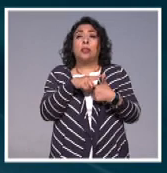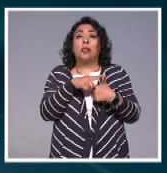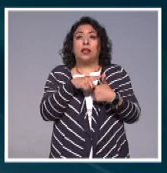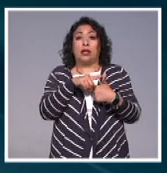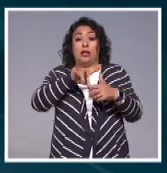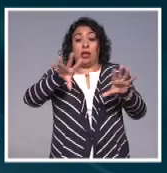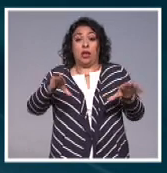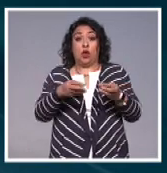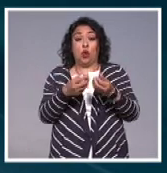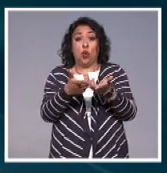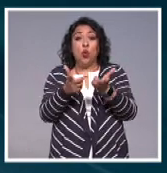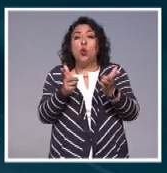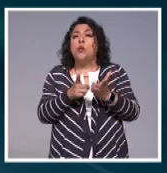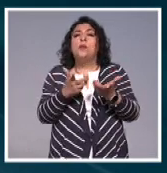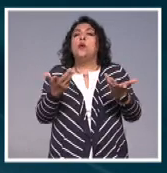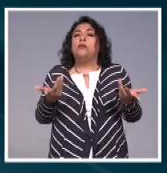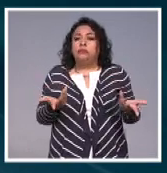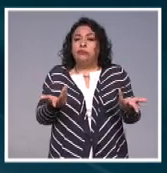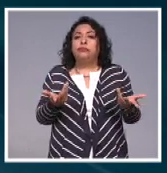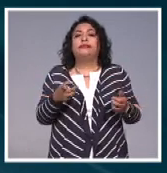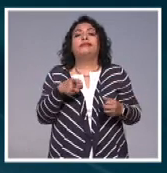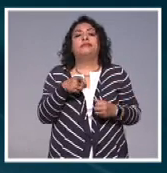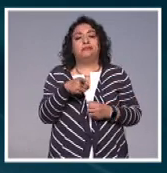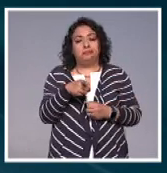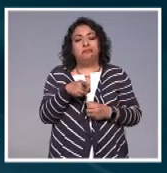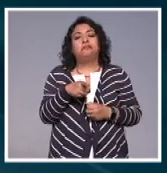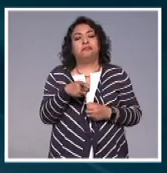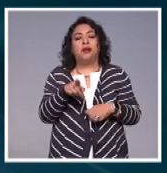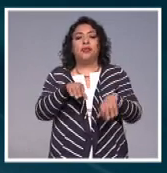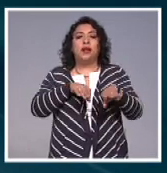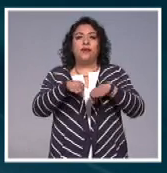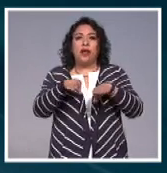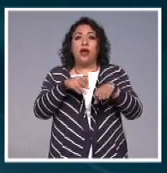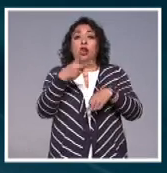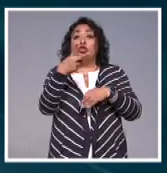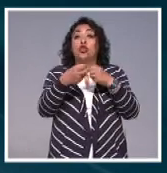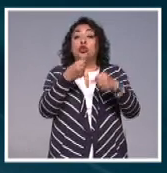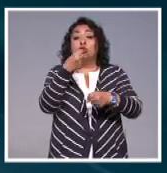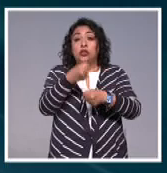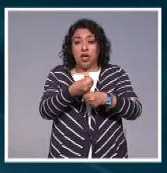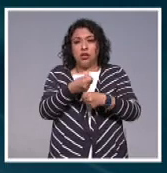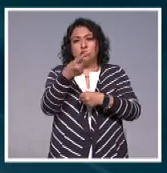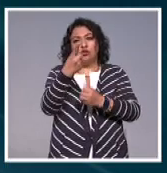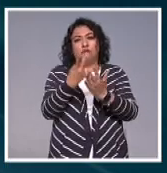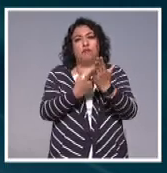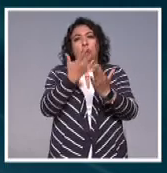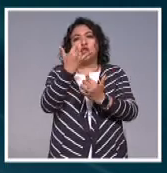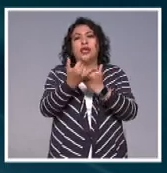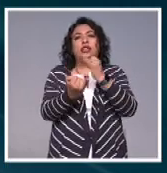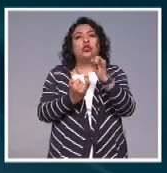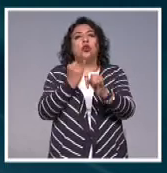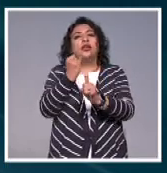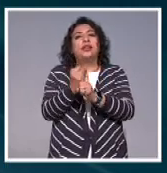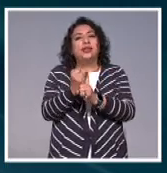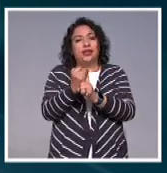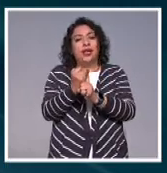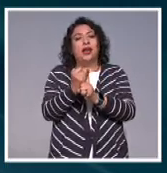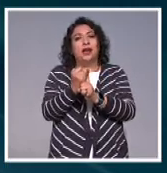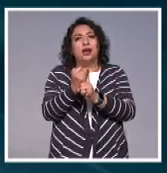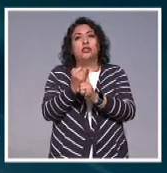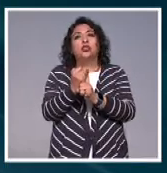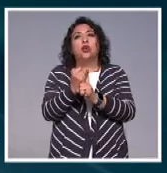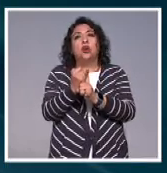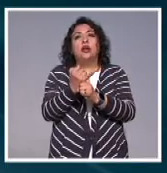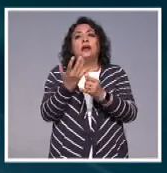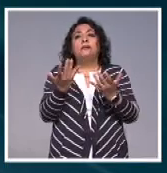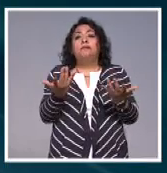en esta agrupación lo que vamos a hacer es que vamos a trabajar durante 2 años en un proyecto internacional que